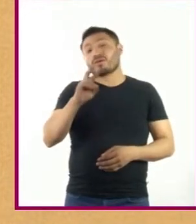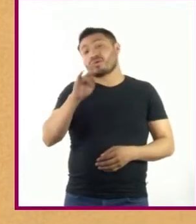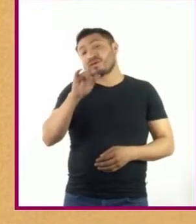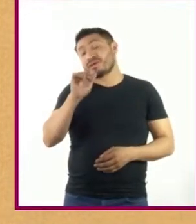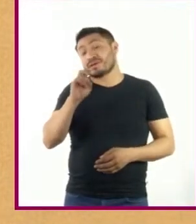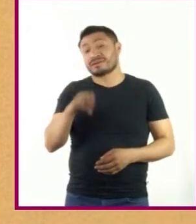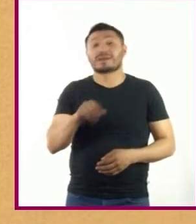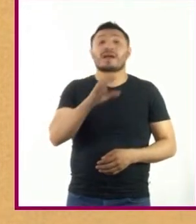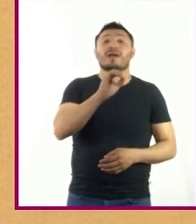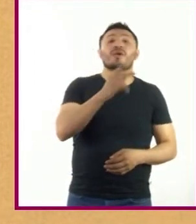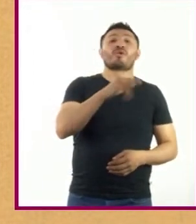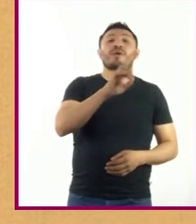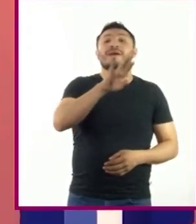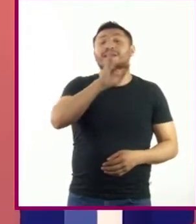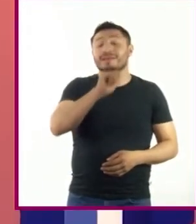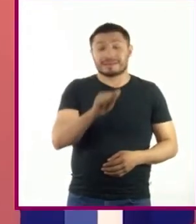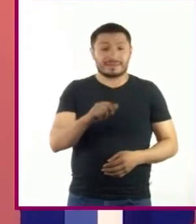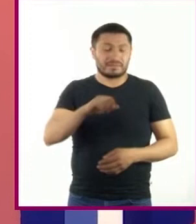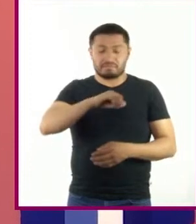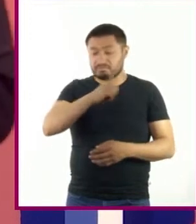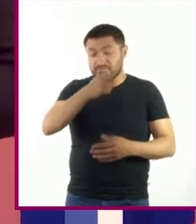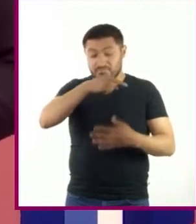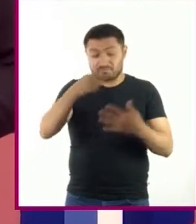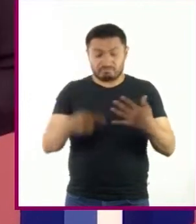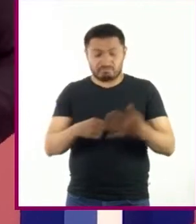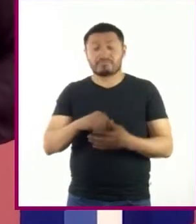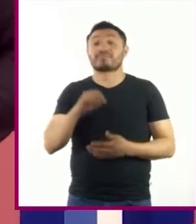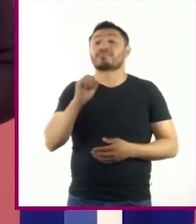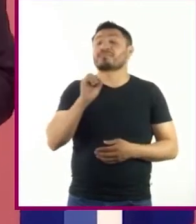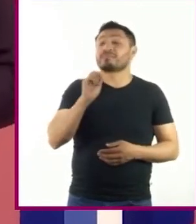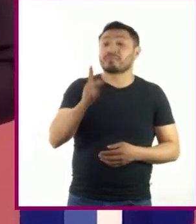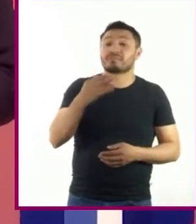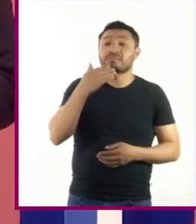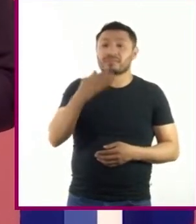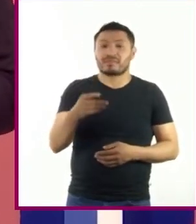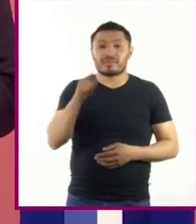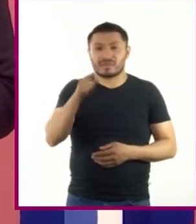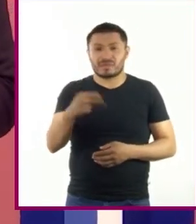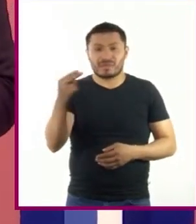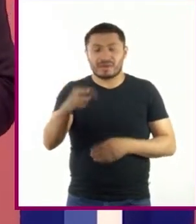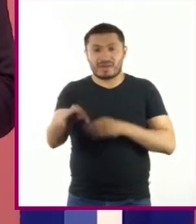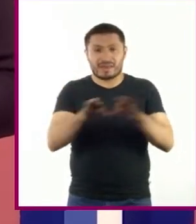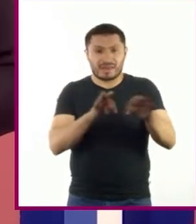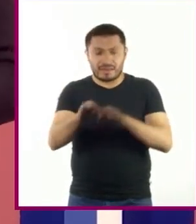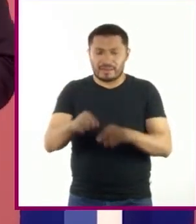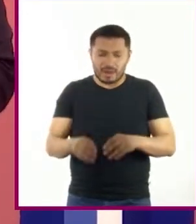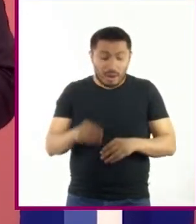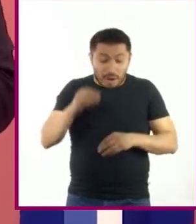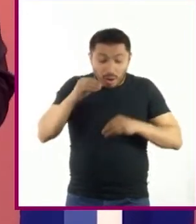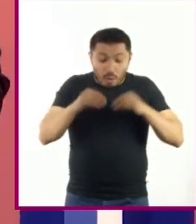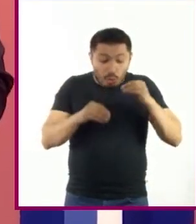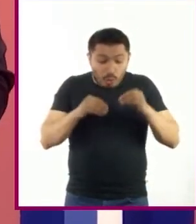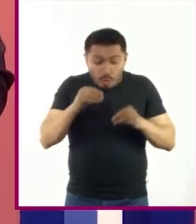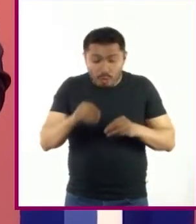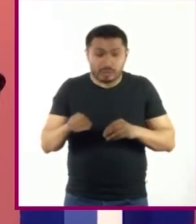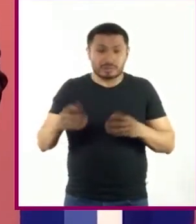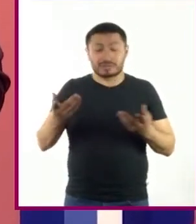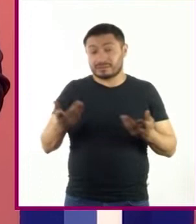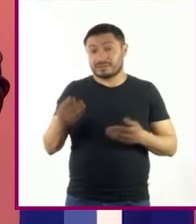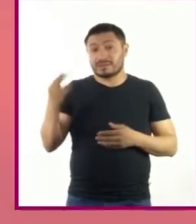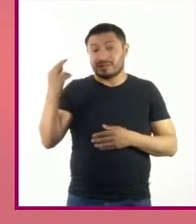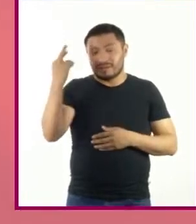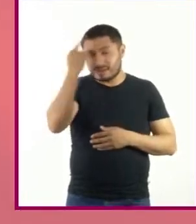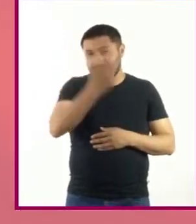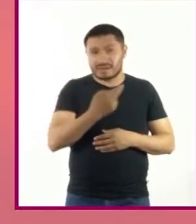del texto, cosas así. Muy bien, esto requiere de un trabajo más minucioso. ¿Por qué no revisamos